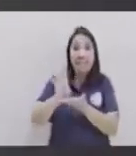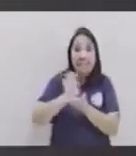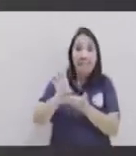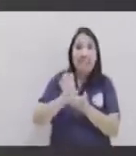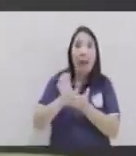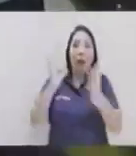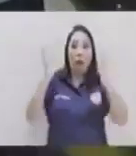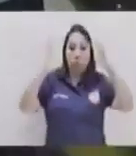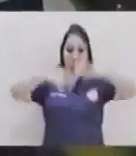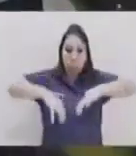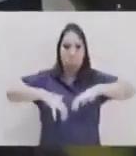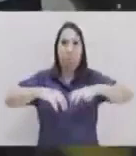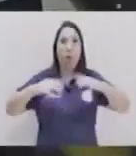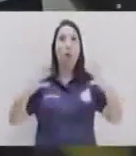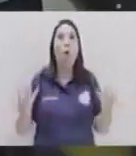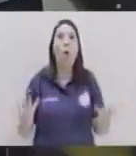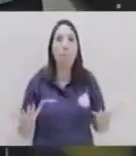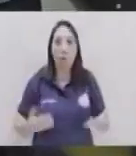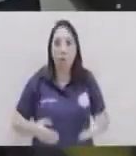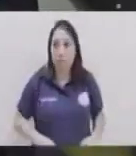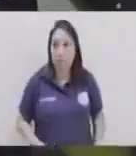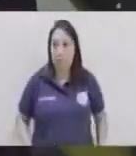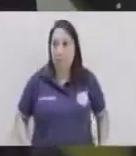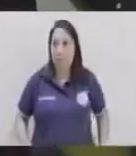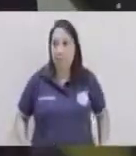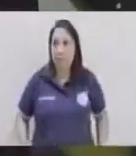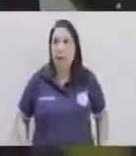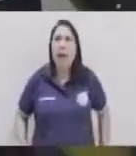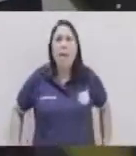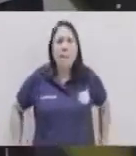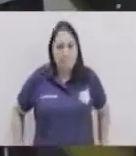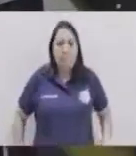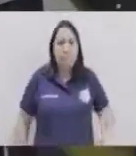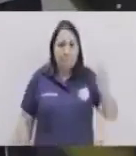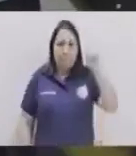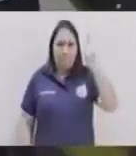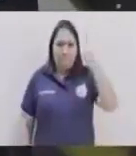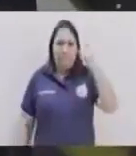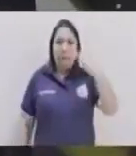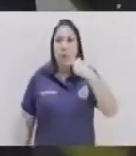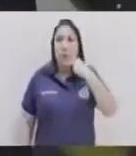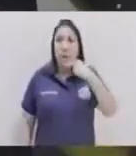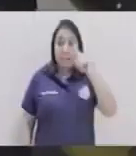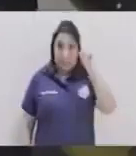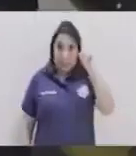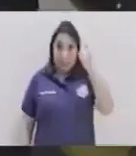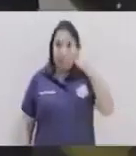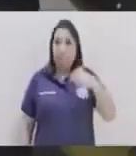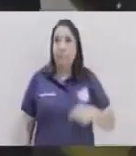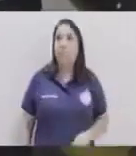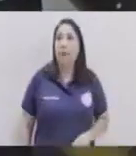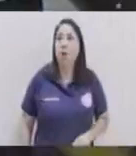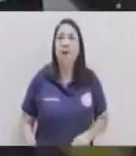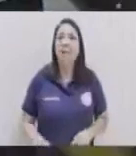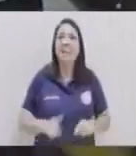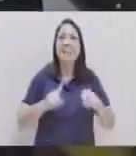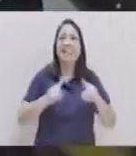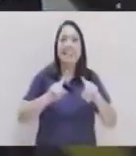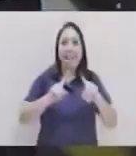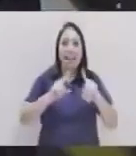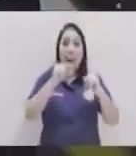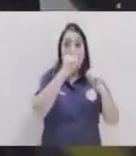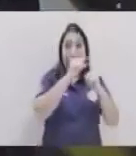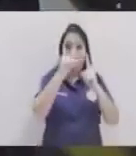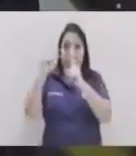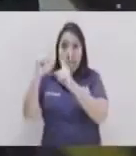un desastre o a desastres. ¿Sí? ¿Verdad? Pero de primero tenemos que tener en mente cuál es la diferencia